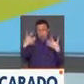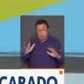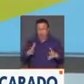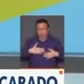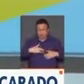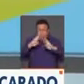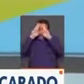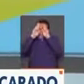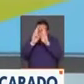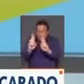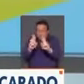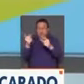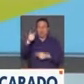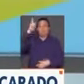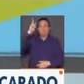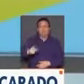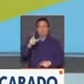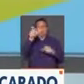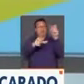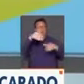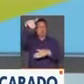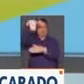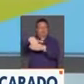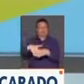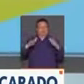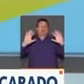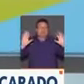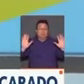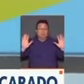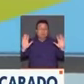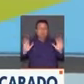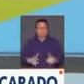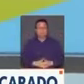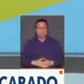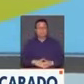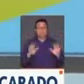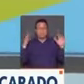respetamos el veredicto del pueblo de Chile.